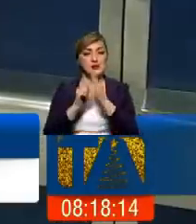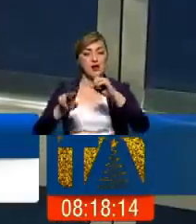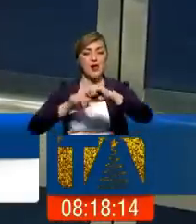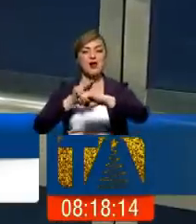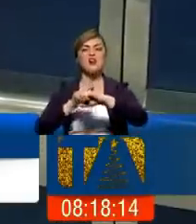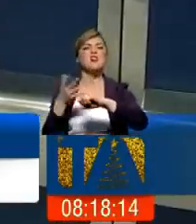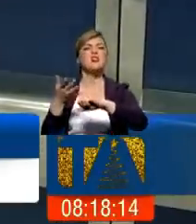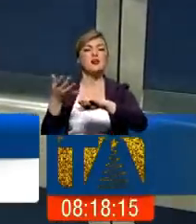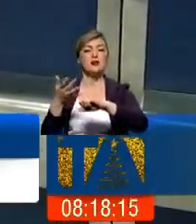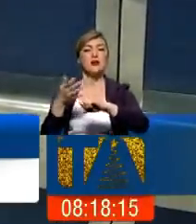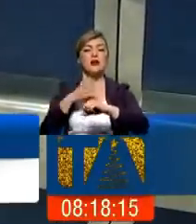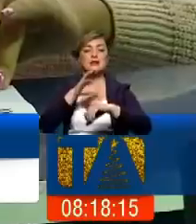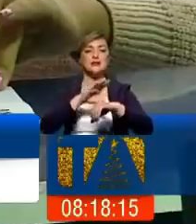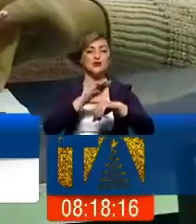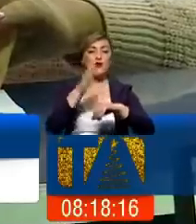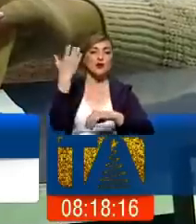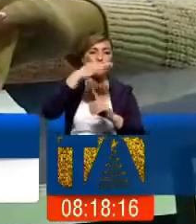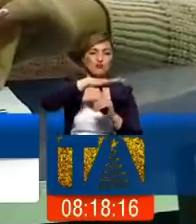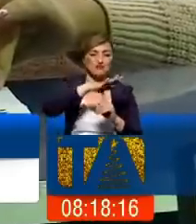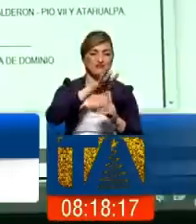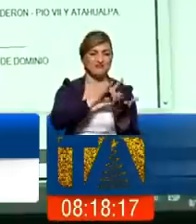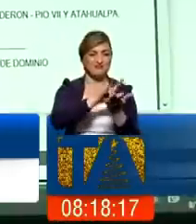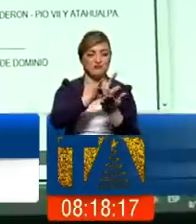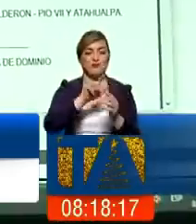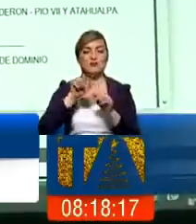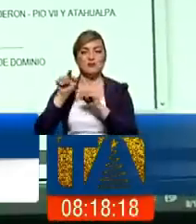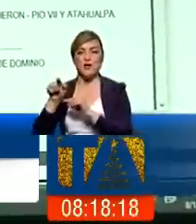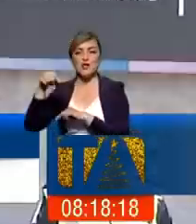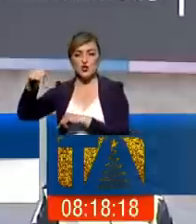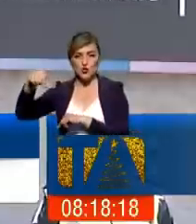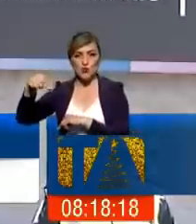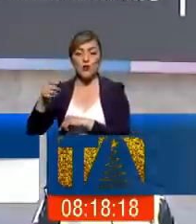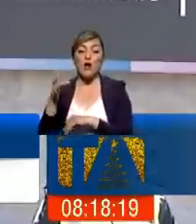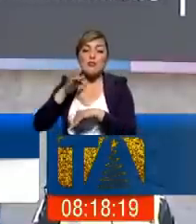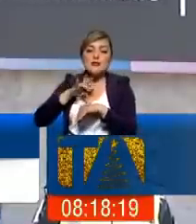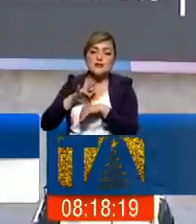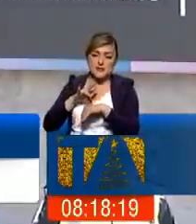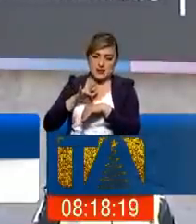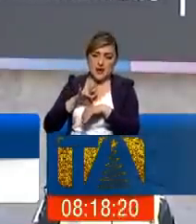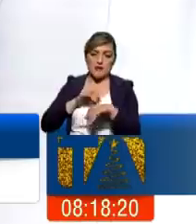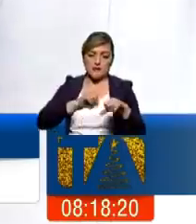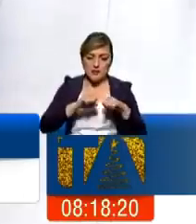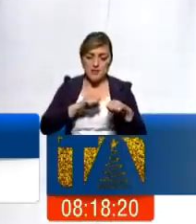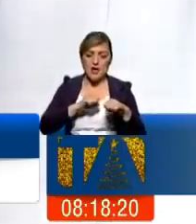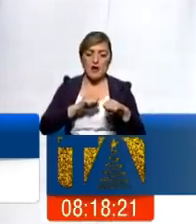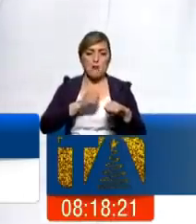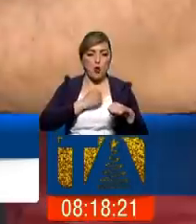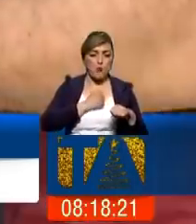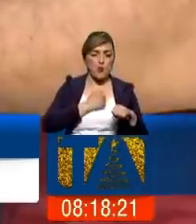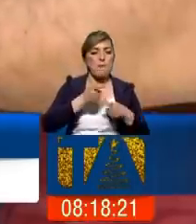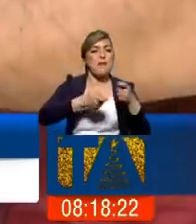recibe en los centros Bicentenario y Quitumbe con la respectiva cita previa a los usuarios que deben realizar los trámites de traspaso de